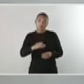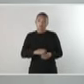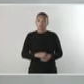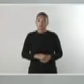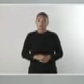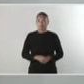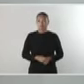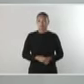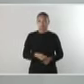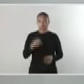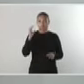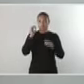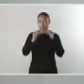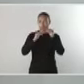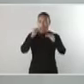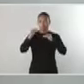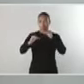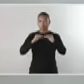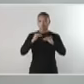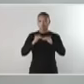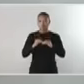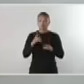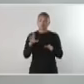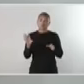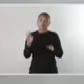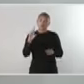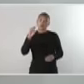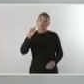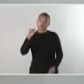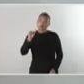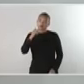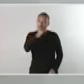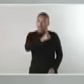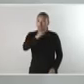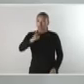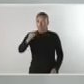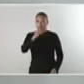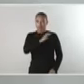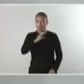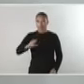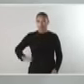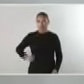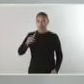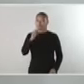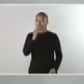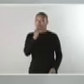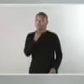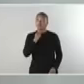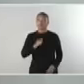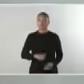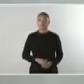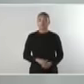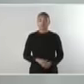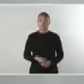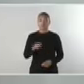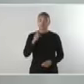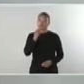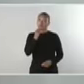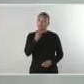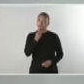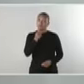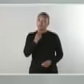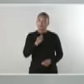de este debate es una ronda señores candidatos de un minuto este minuto